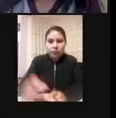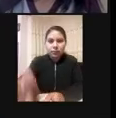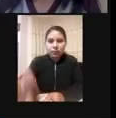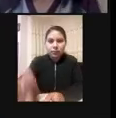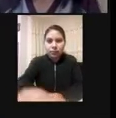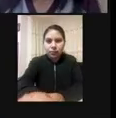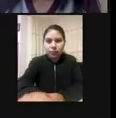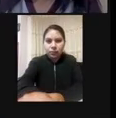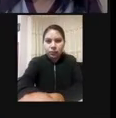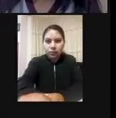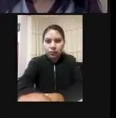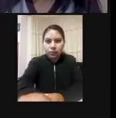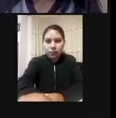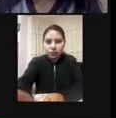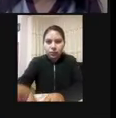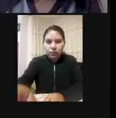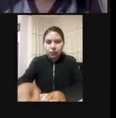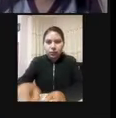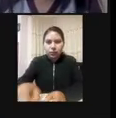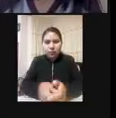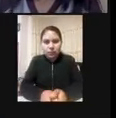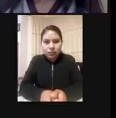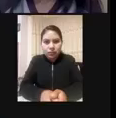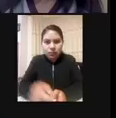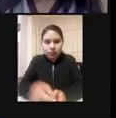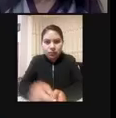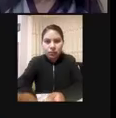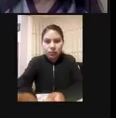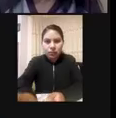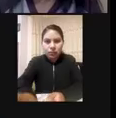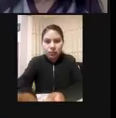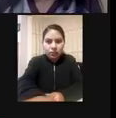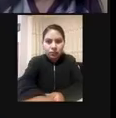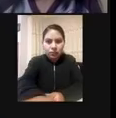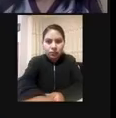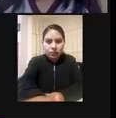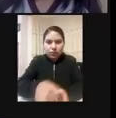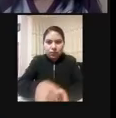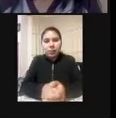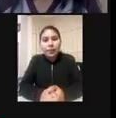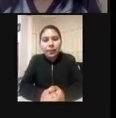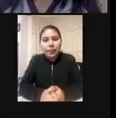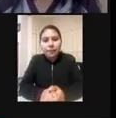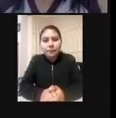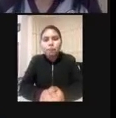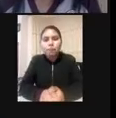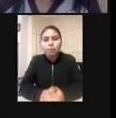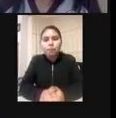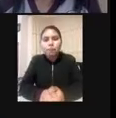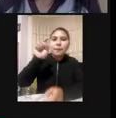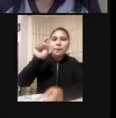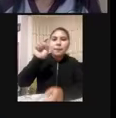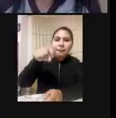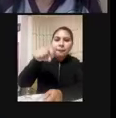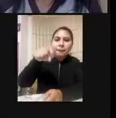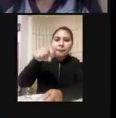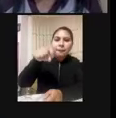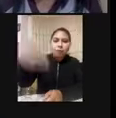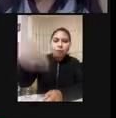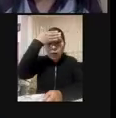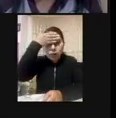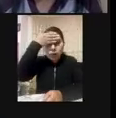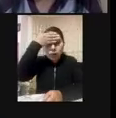padres que pese que ya tengan un informe médico, un seguimiento y un control, es necesario que no olvidemos que estos niños, y